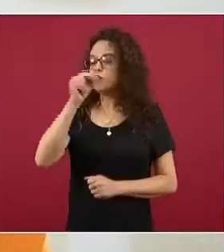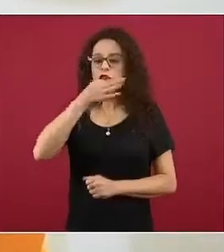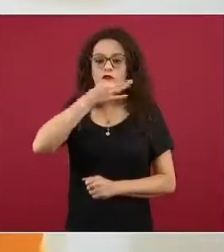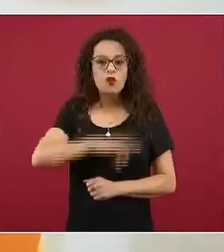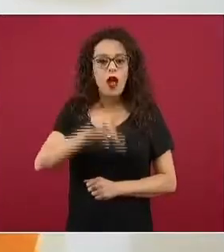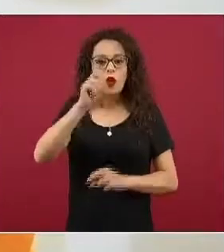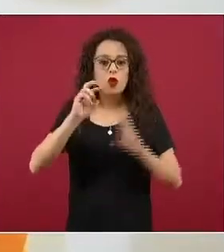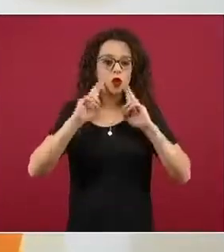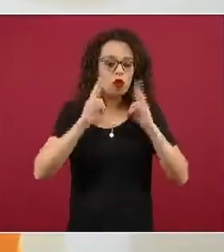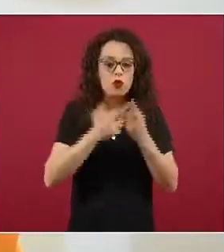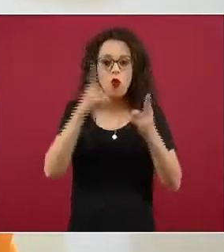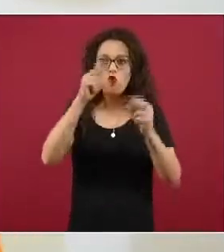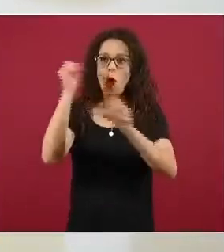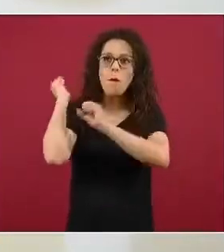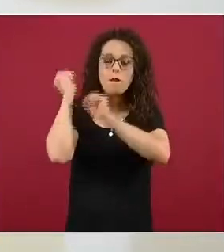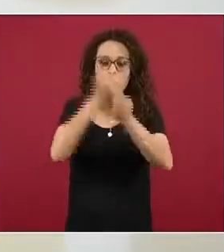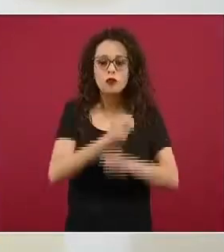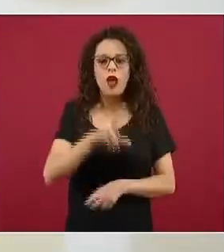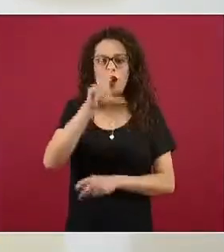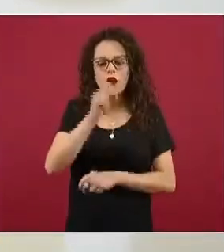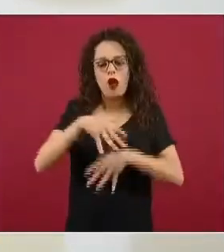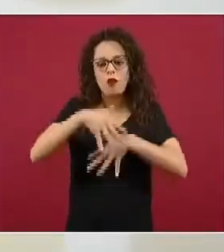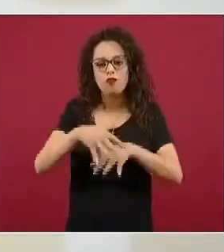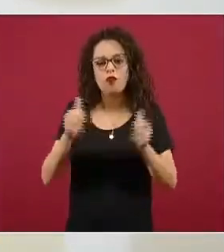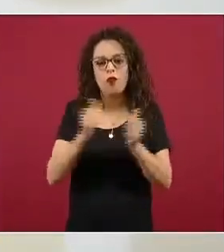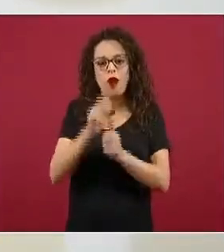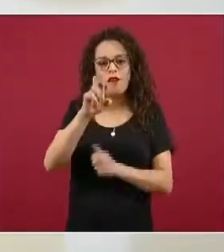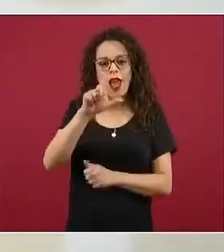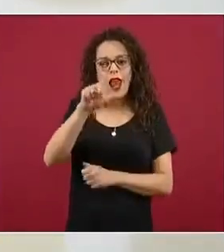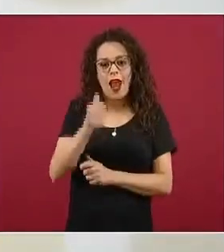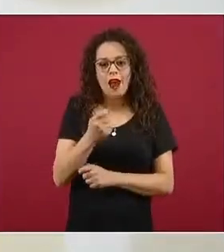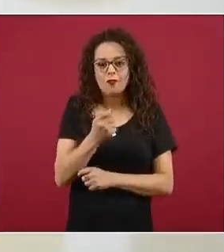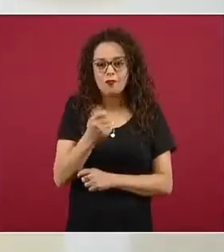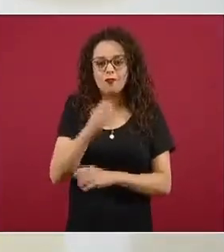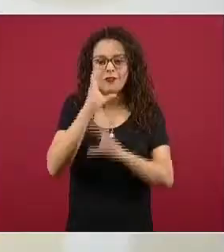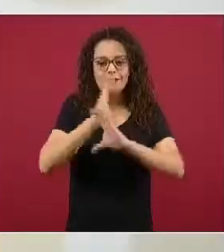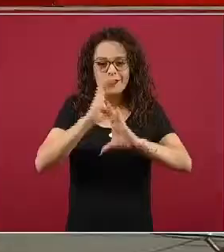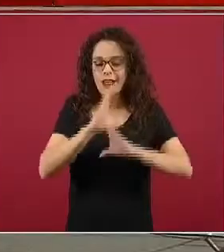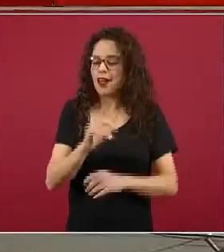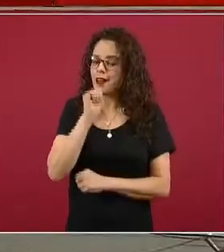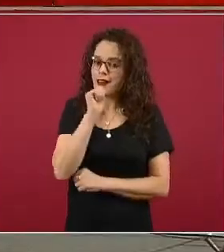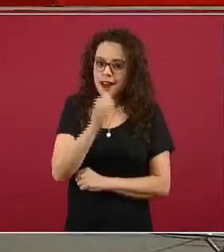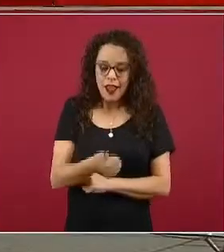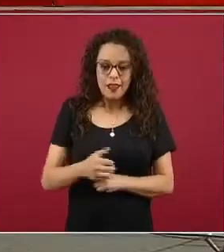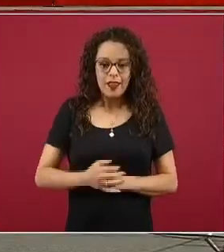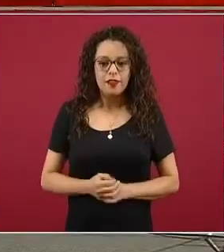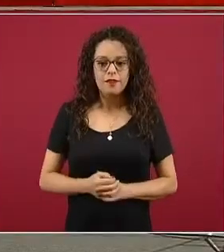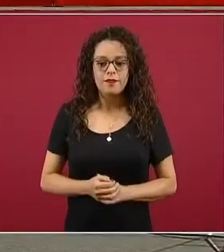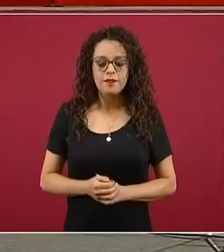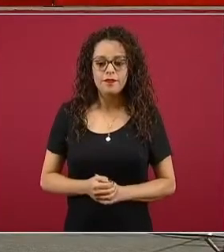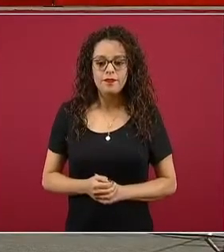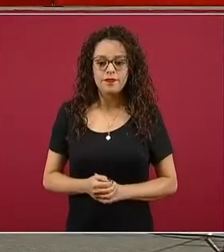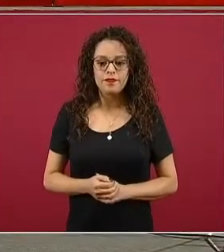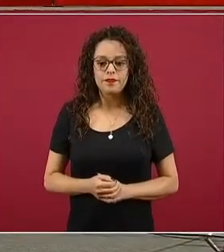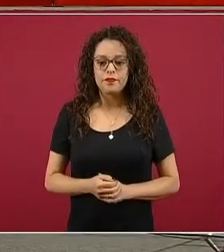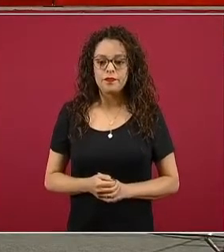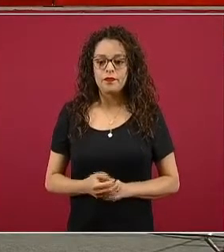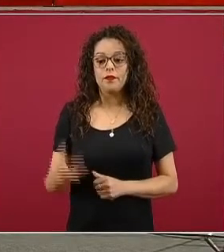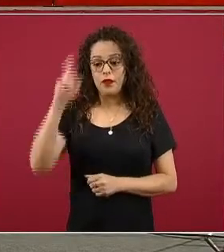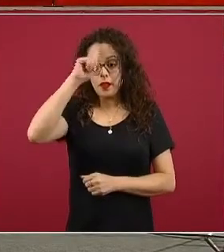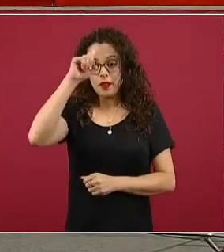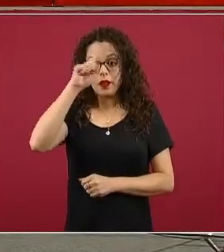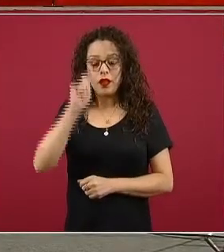no peregrinaciones. La Ciudad de México en esta estrategia combinada de, por un lado, ir avanzando